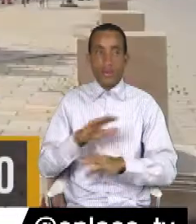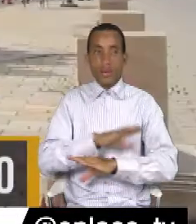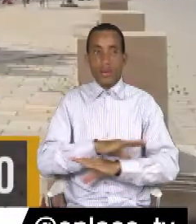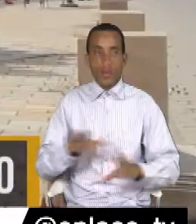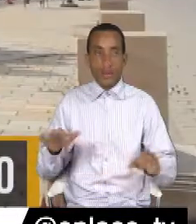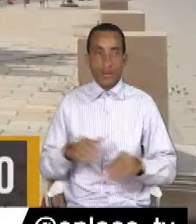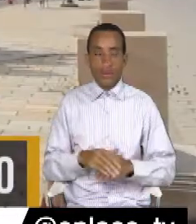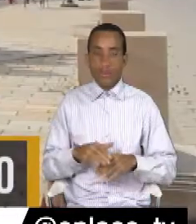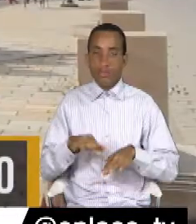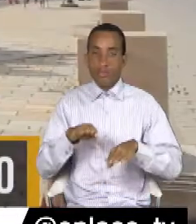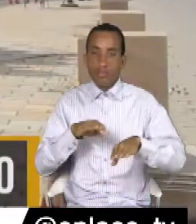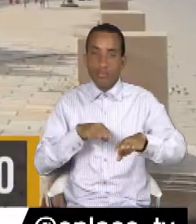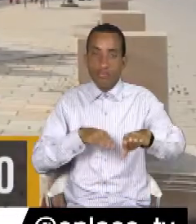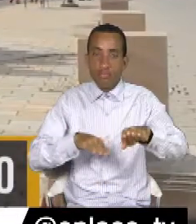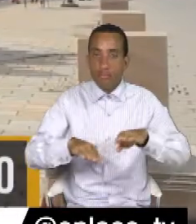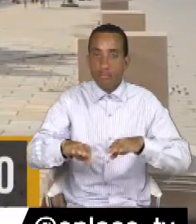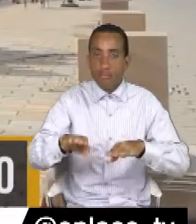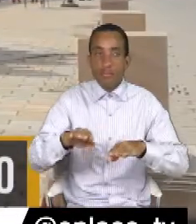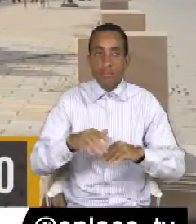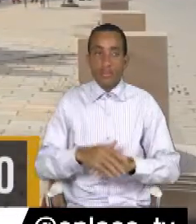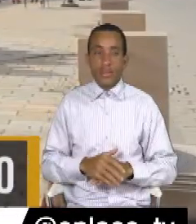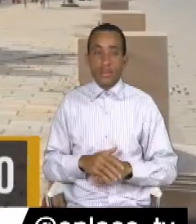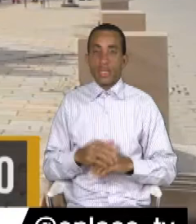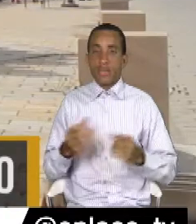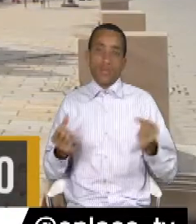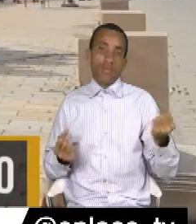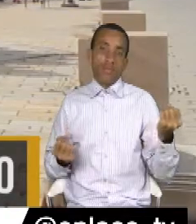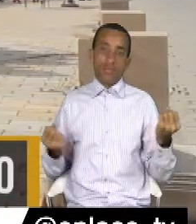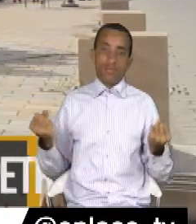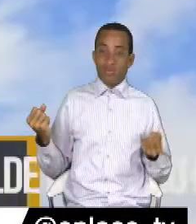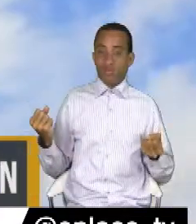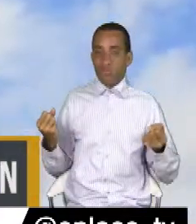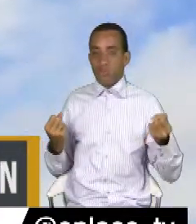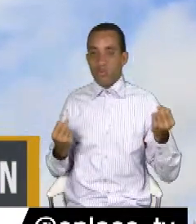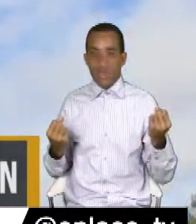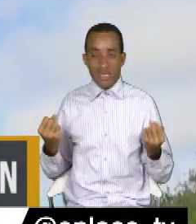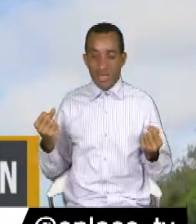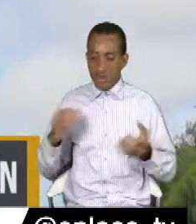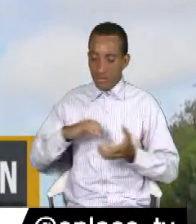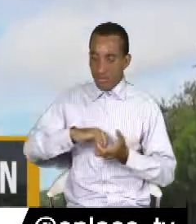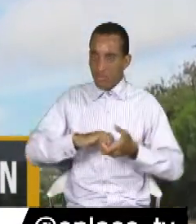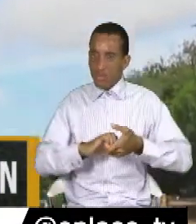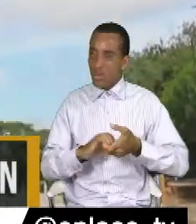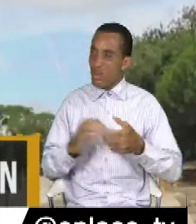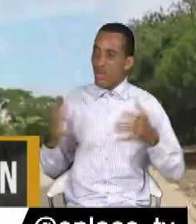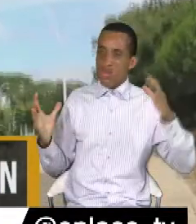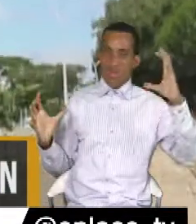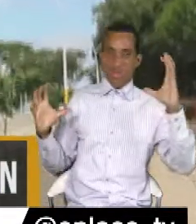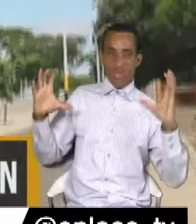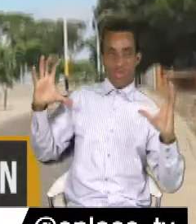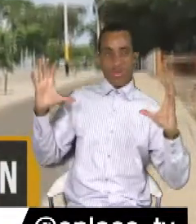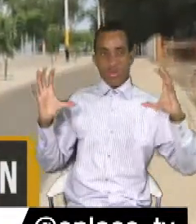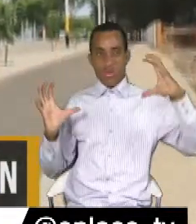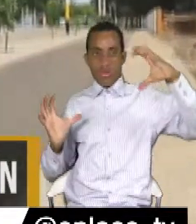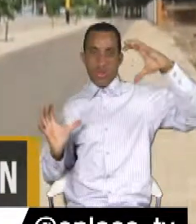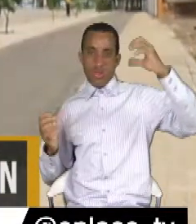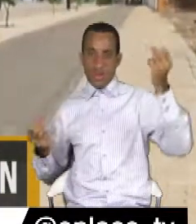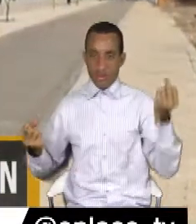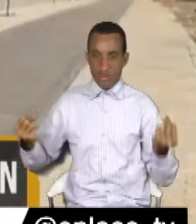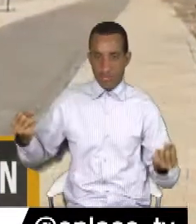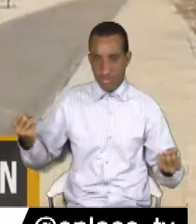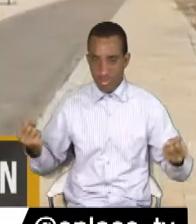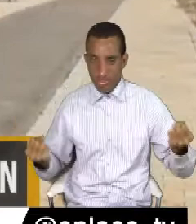utilizar este espacio para entrada de los carrotán, que ellos lo pueden hacer a través de la puerta norte. Vamos